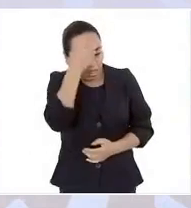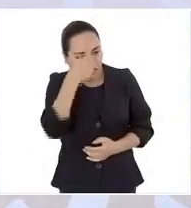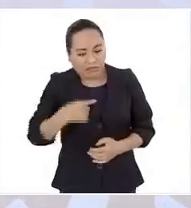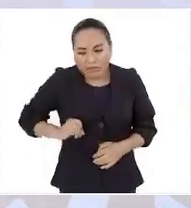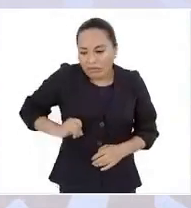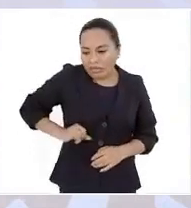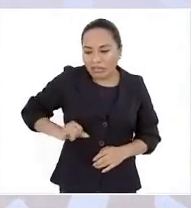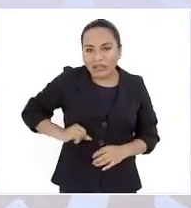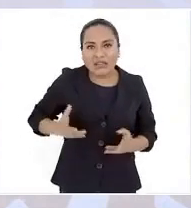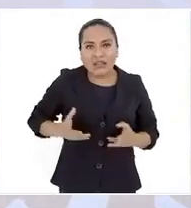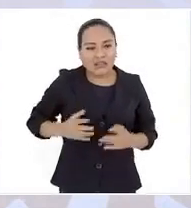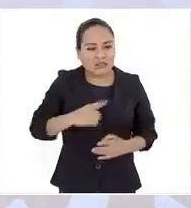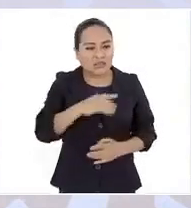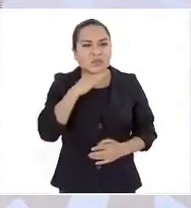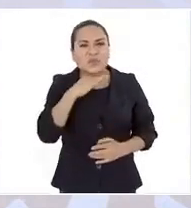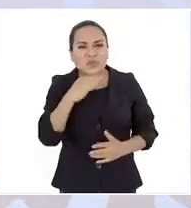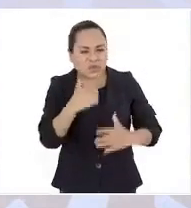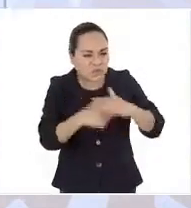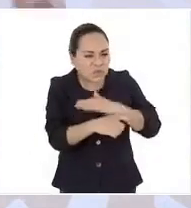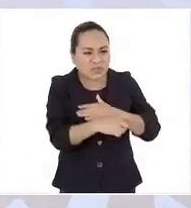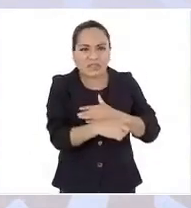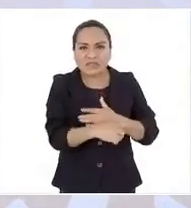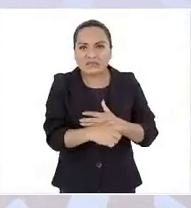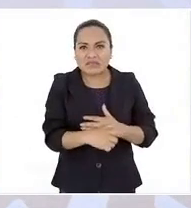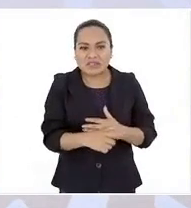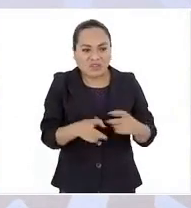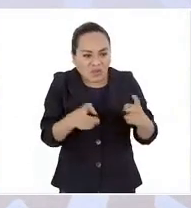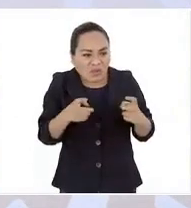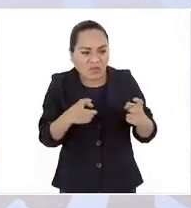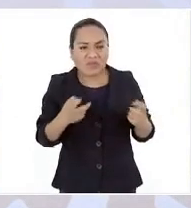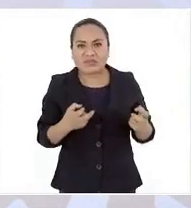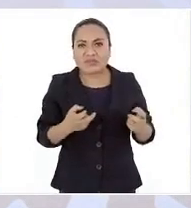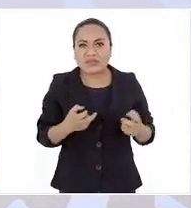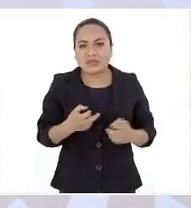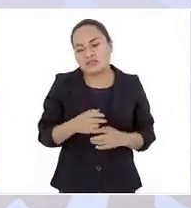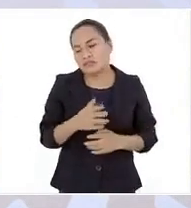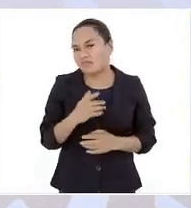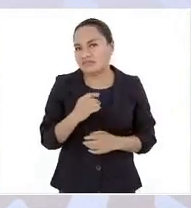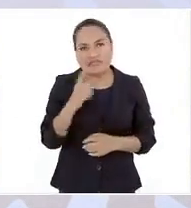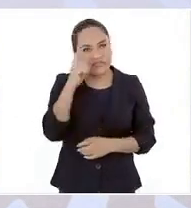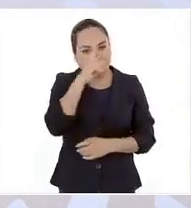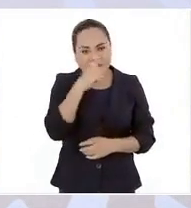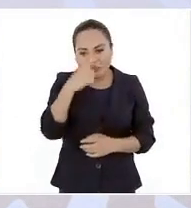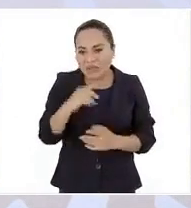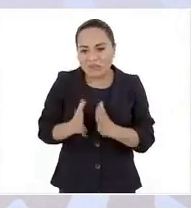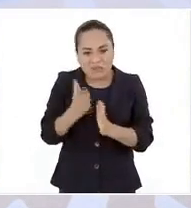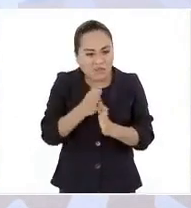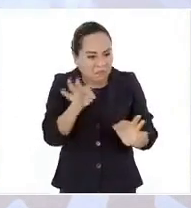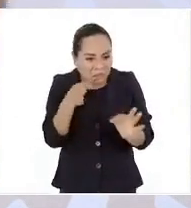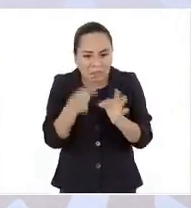Mafiosos, corruptos, pues no hubiésemos podido terminar el nuevo aeropuerto Felipe Ángeles, que está